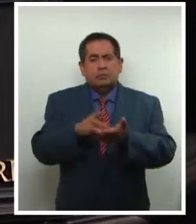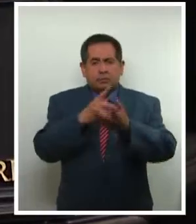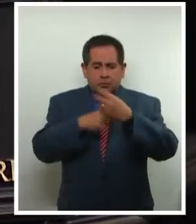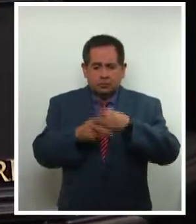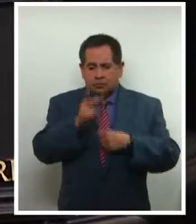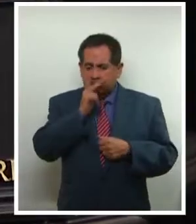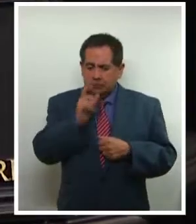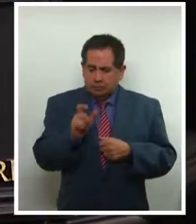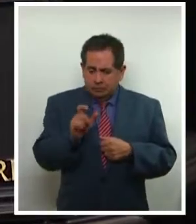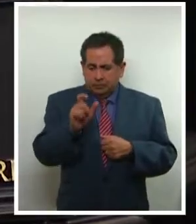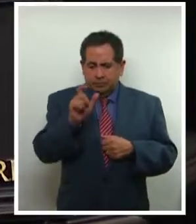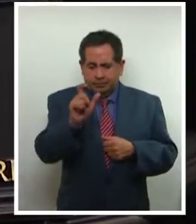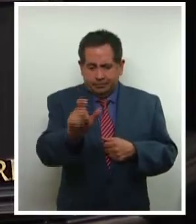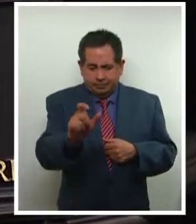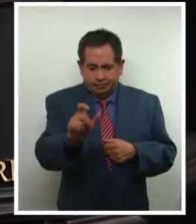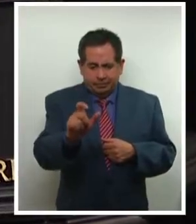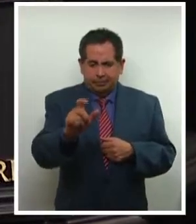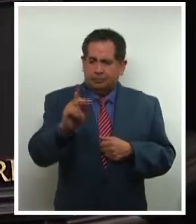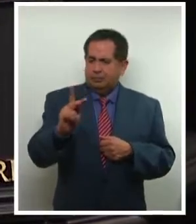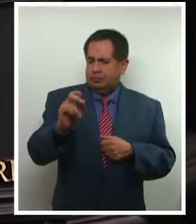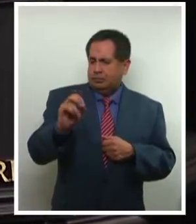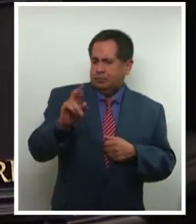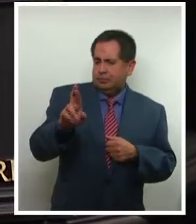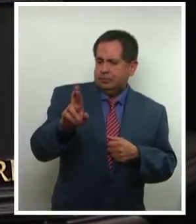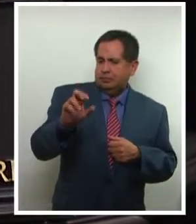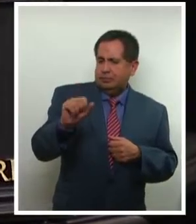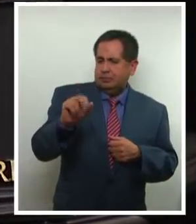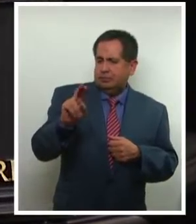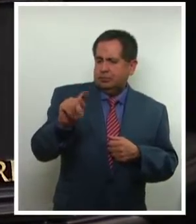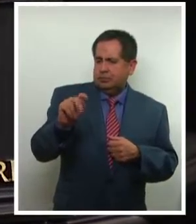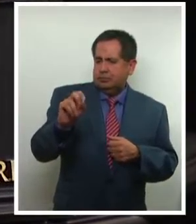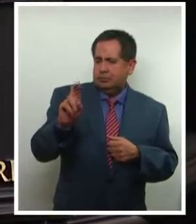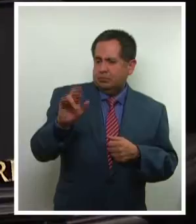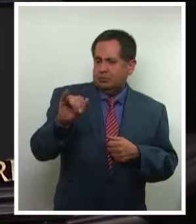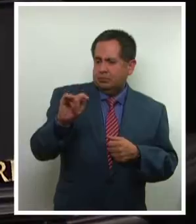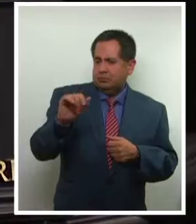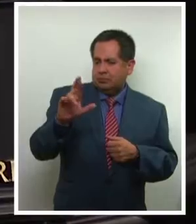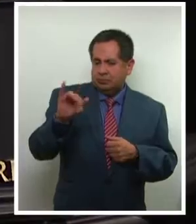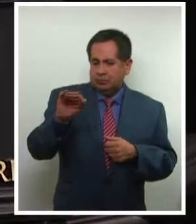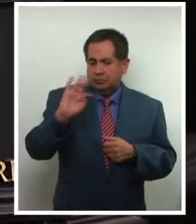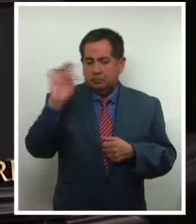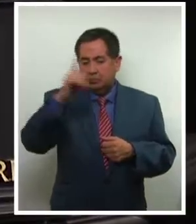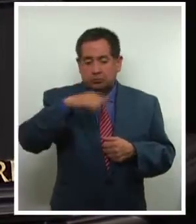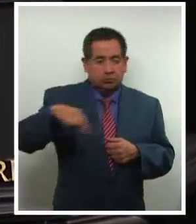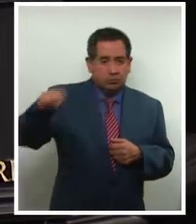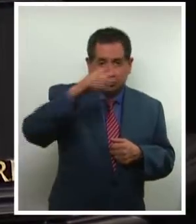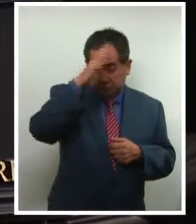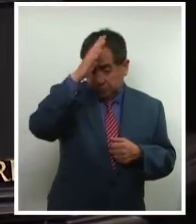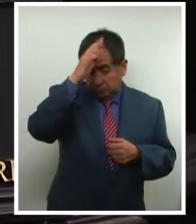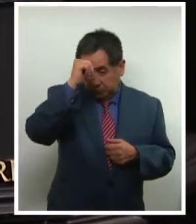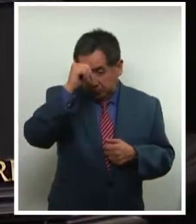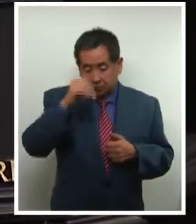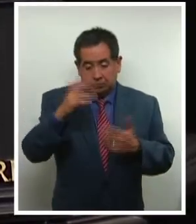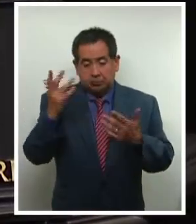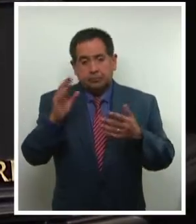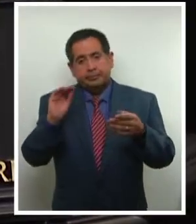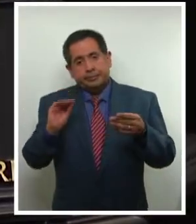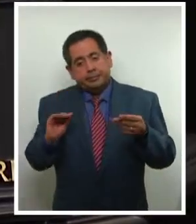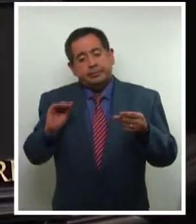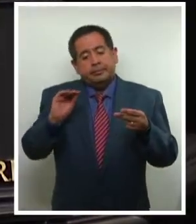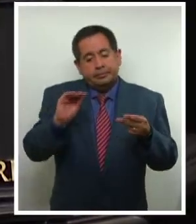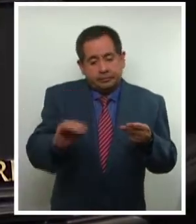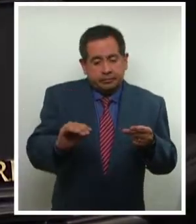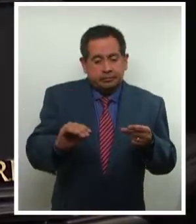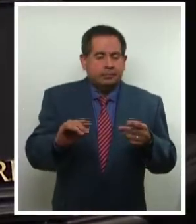la expresión poder autoritario, podríamos tener un consenso, porque si además hay que añadir los sentimientos